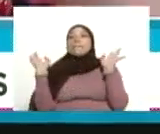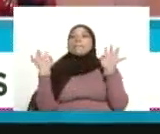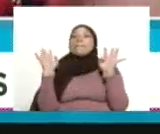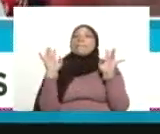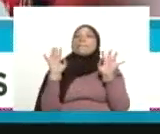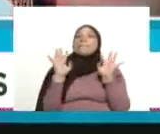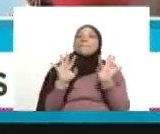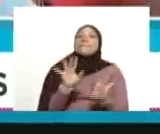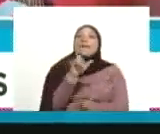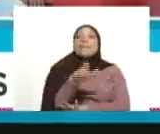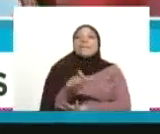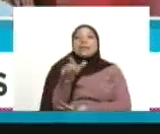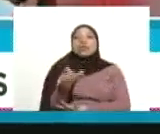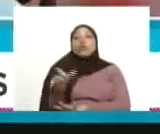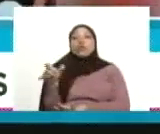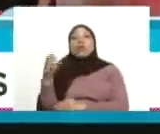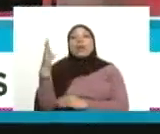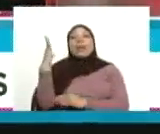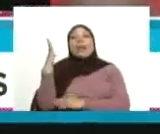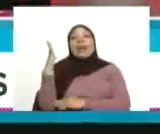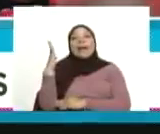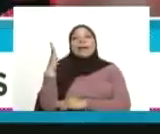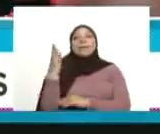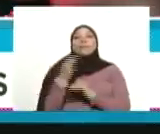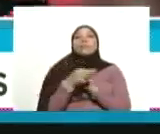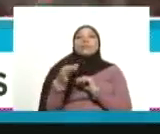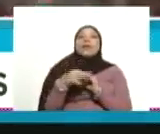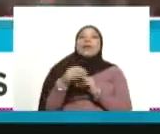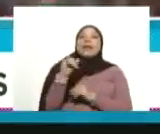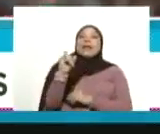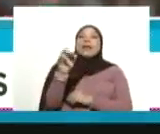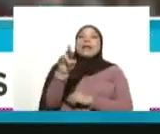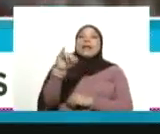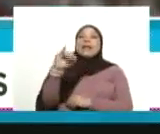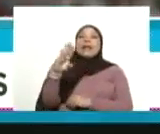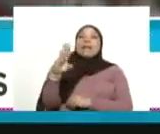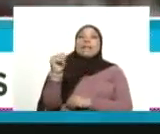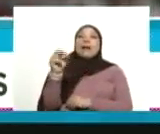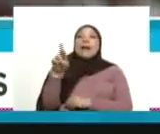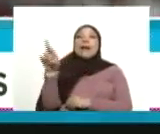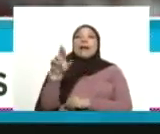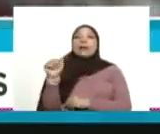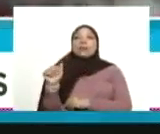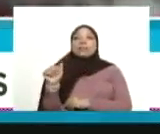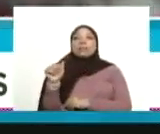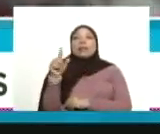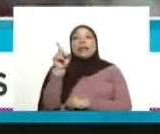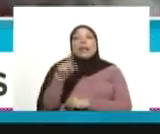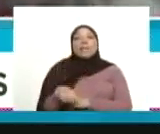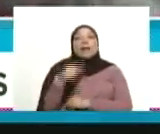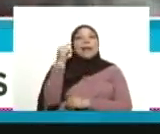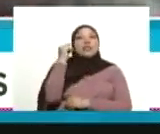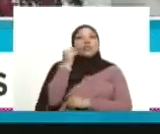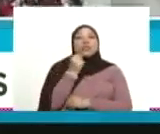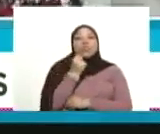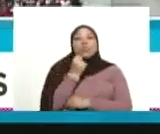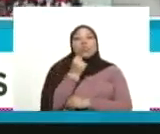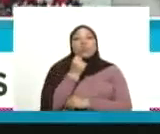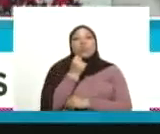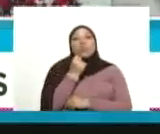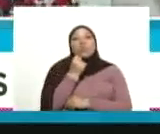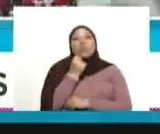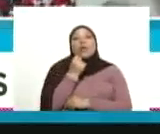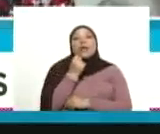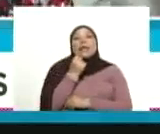El Cujín, municipio Irribarren, Naguará, otra, esa sí no la vi. En Sucre, parroquia Santa Fe,